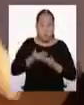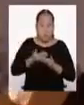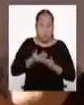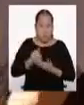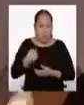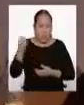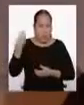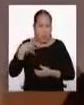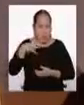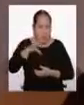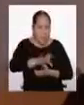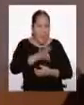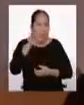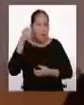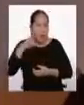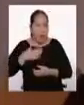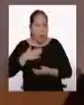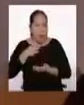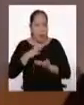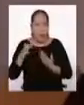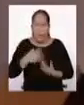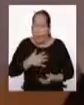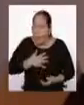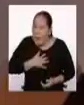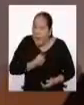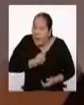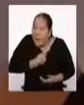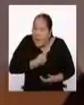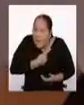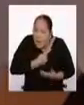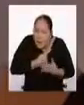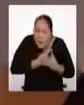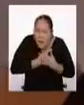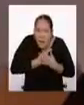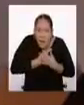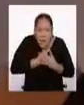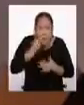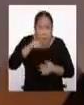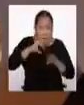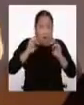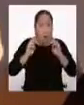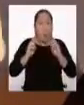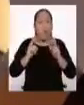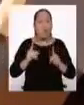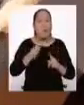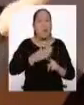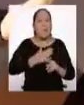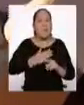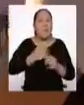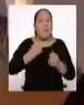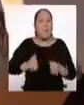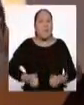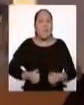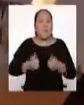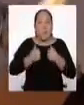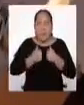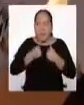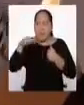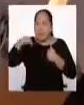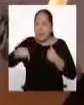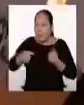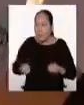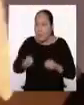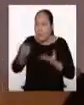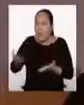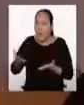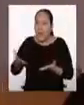casi me da un infarto. Claro, pero casi me da un infarto por dos cosas, porque era la oportunidad de mi vida de poder hacer esta idea que tenía de contagiar al